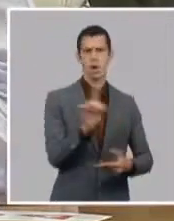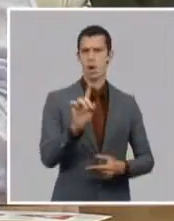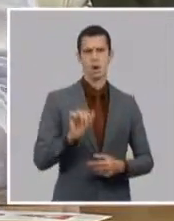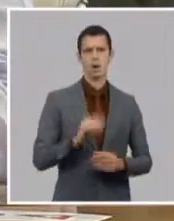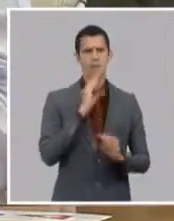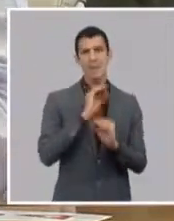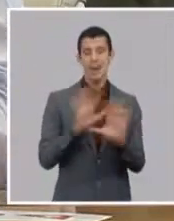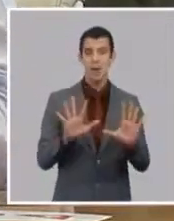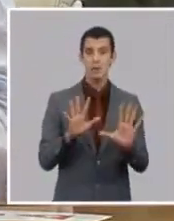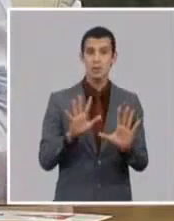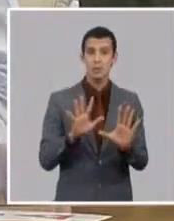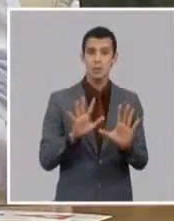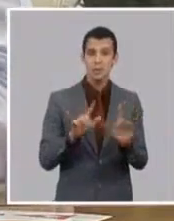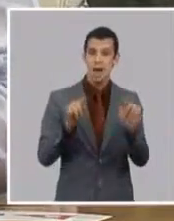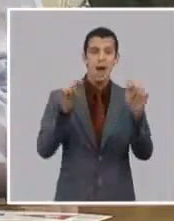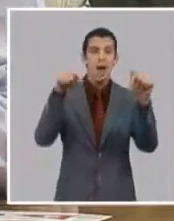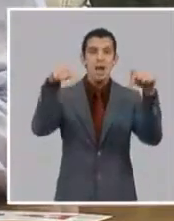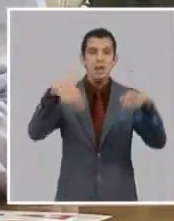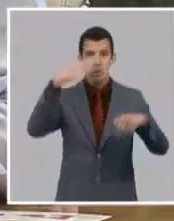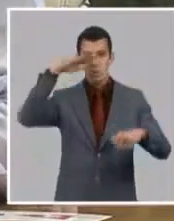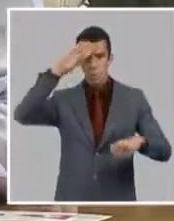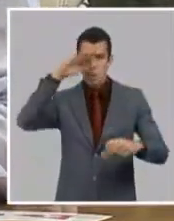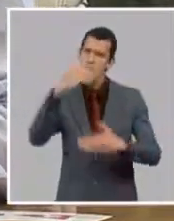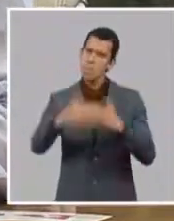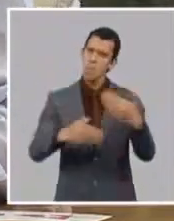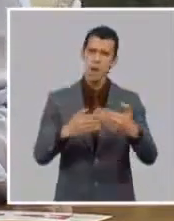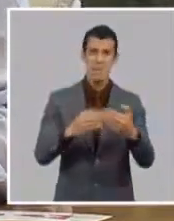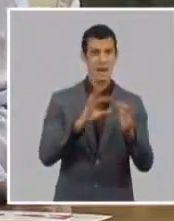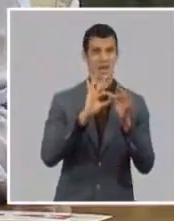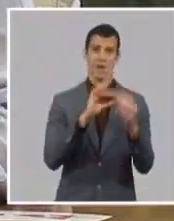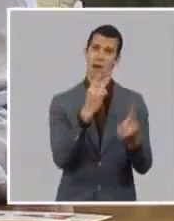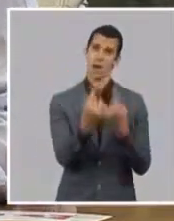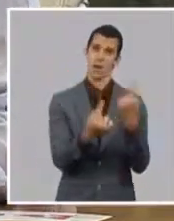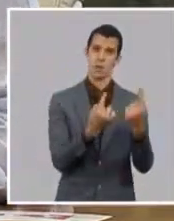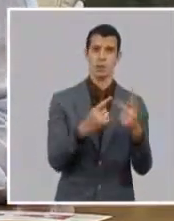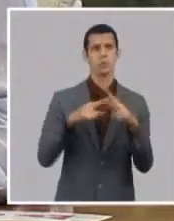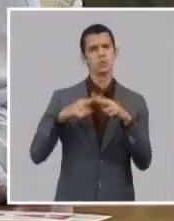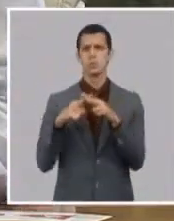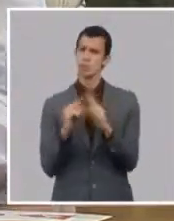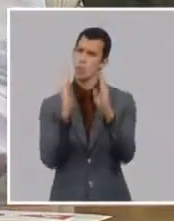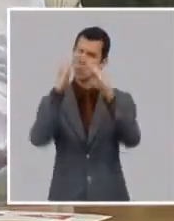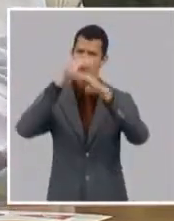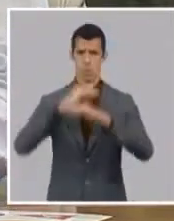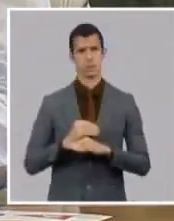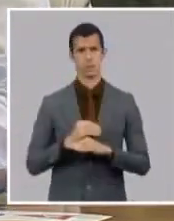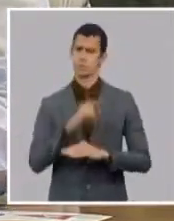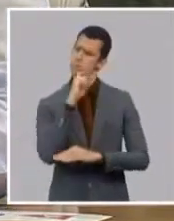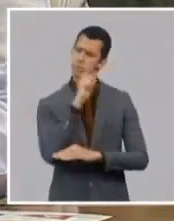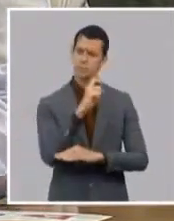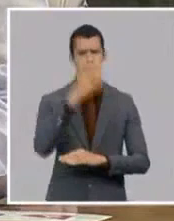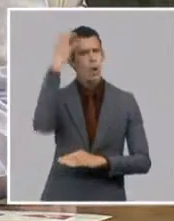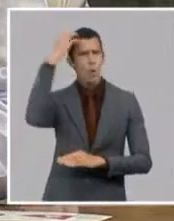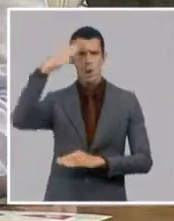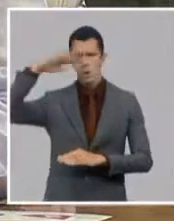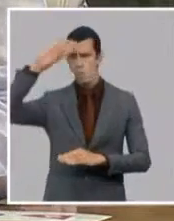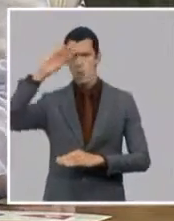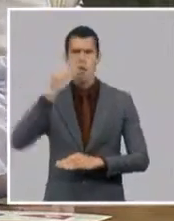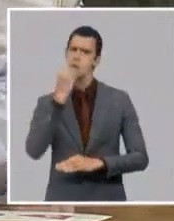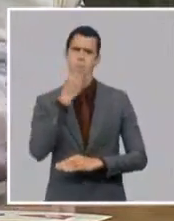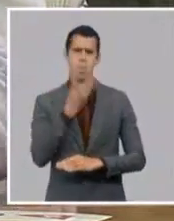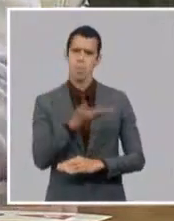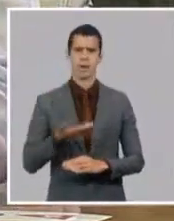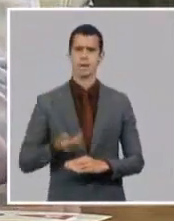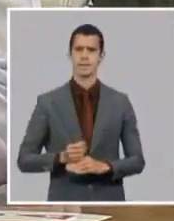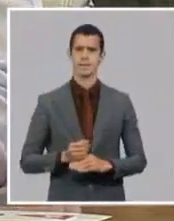condiciones de resolverlo, pero vamos a ver qué podemos hacer. Pero además tu problema no es que yo quiera molestarte y yo no te lo quiera resolver. Tu problema está dado por esto, por esto, por